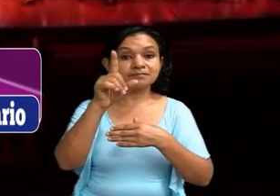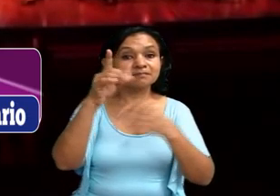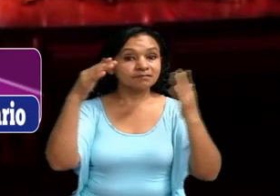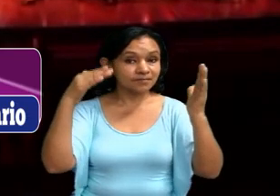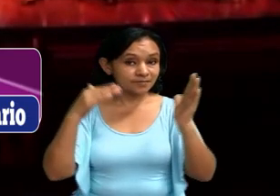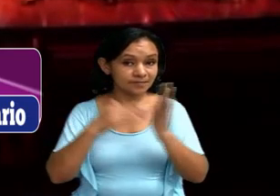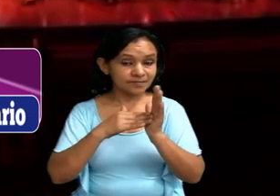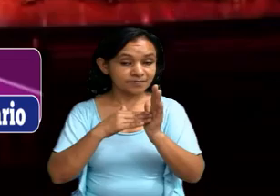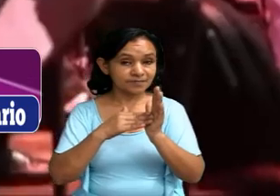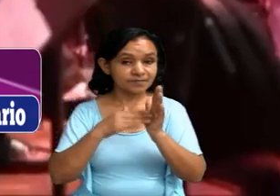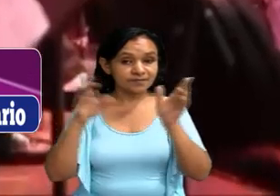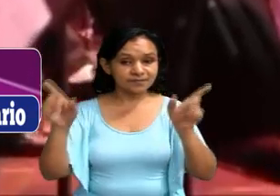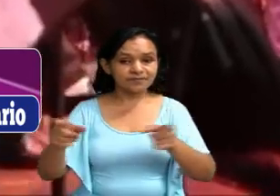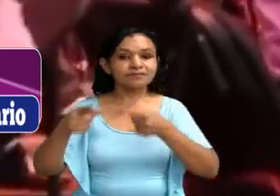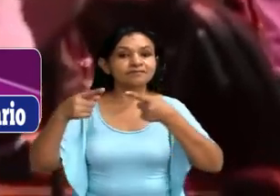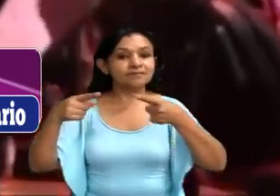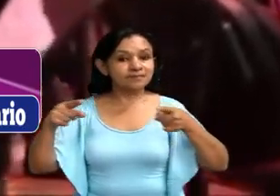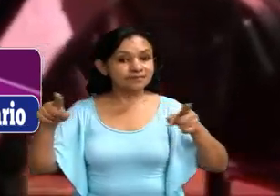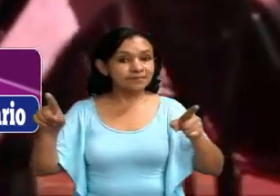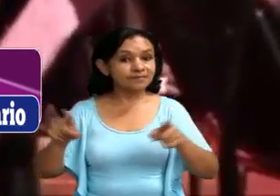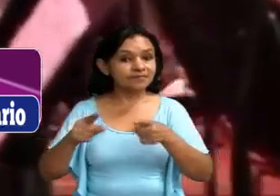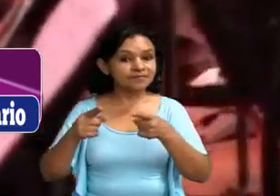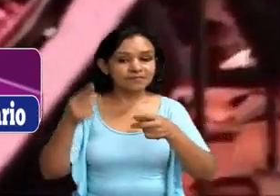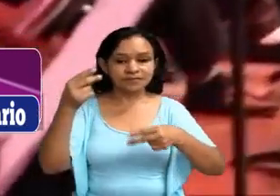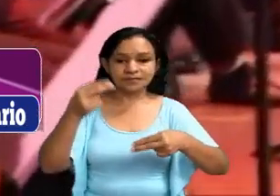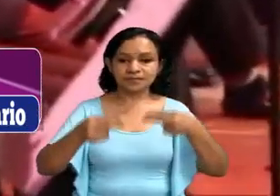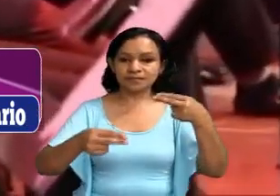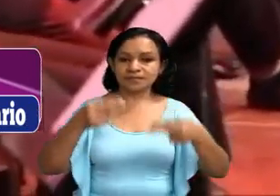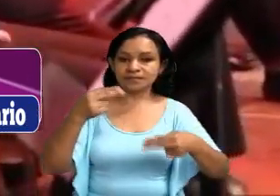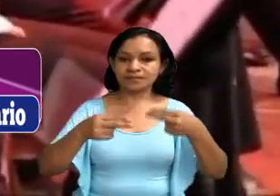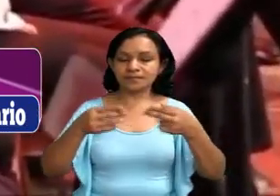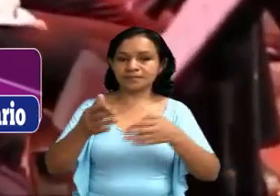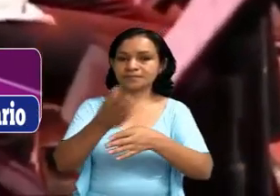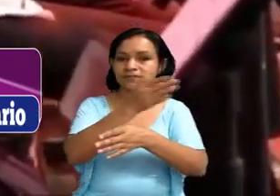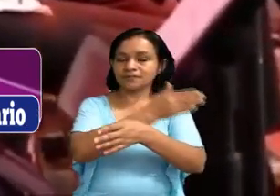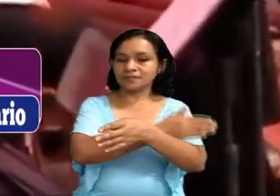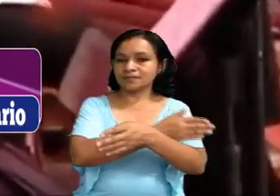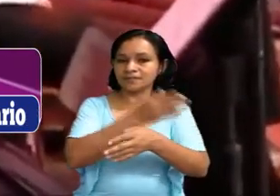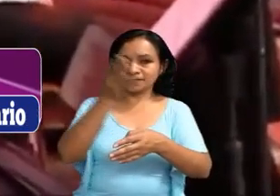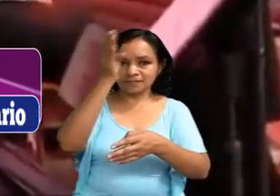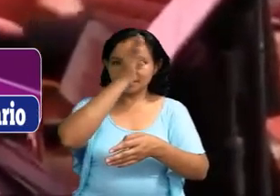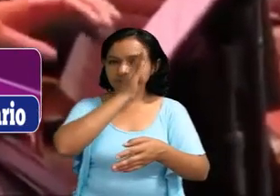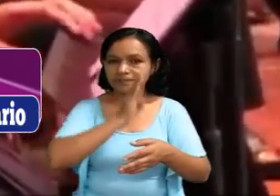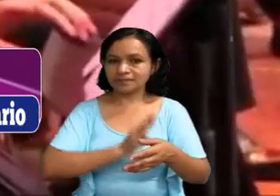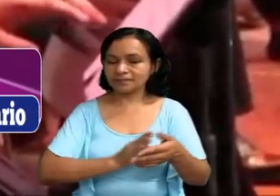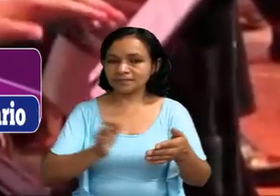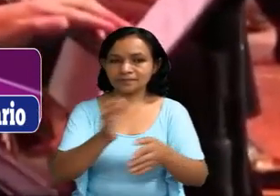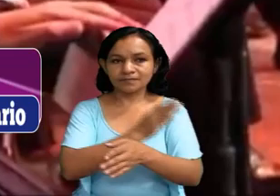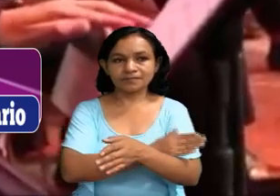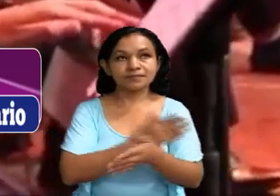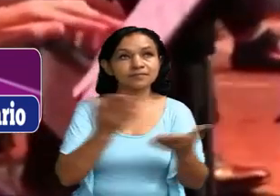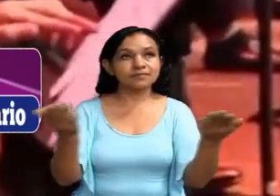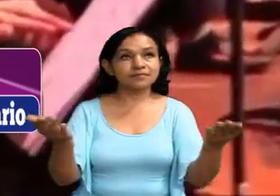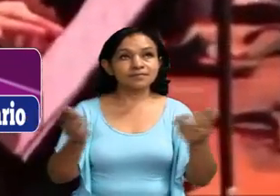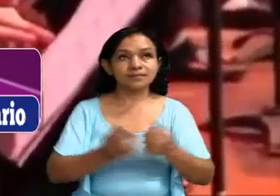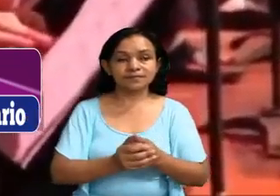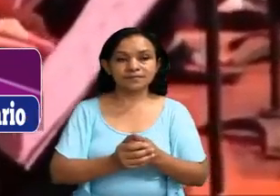niños en orquesta sinfónica. Eso es un número que nadie lo ha soñado ni lo había soñado en Nicaragua.